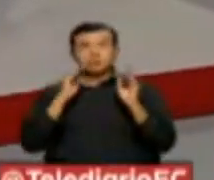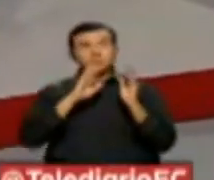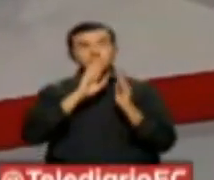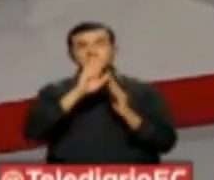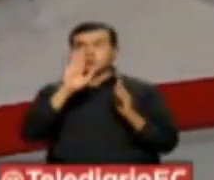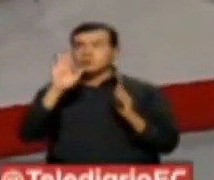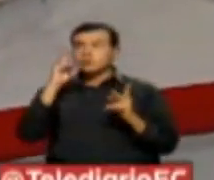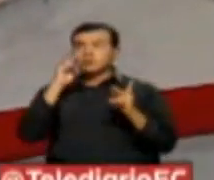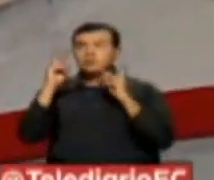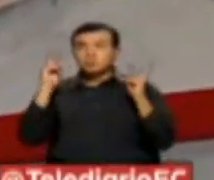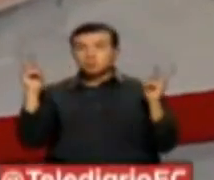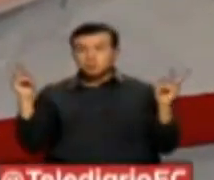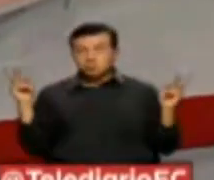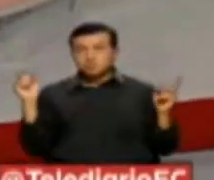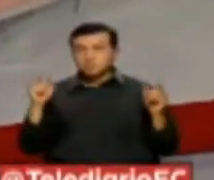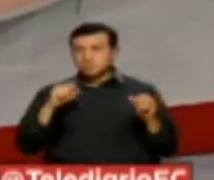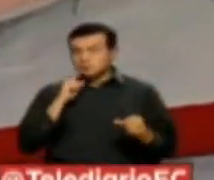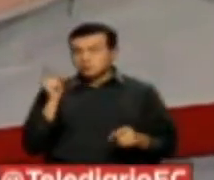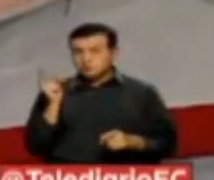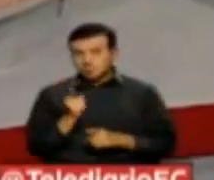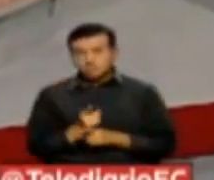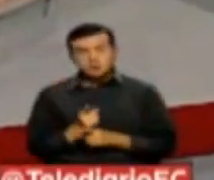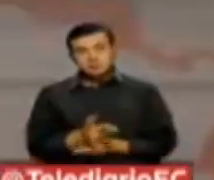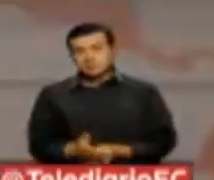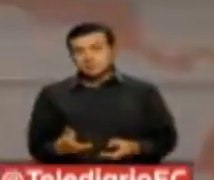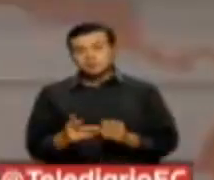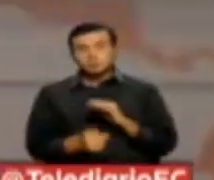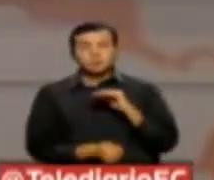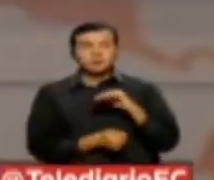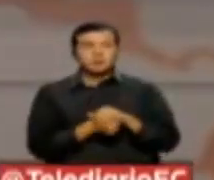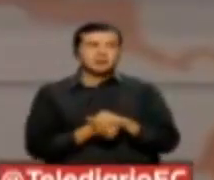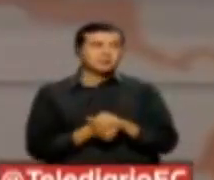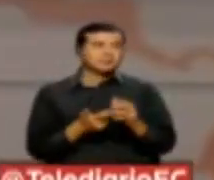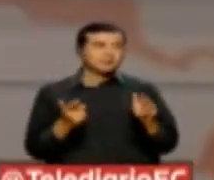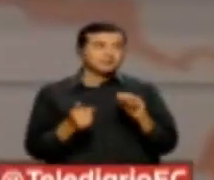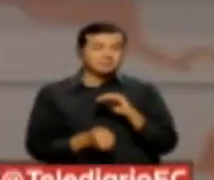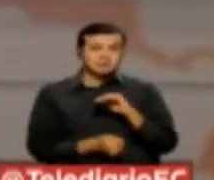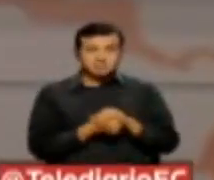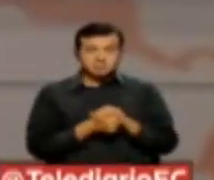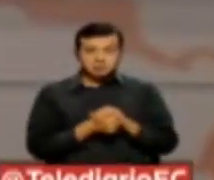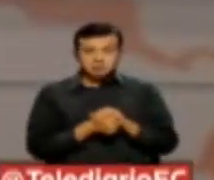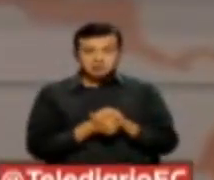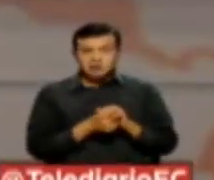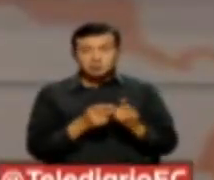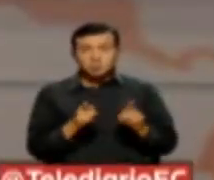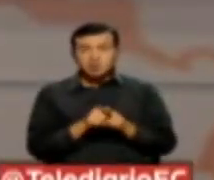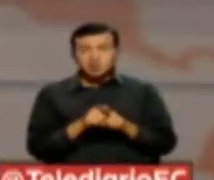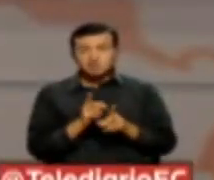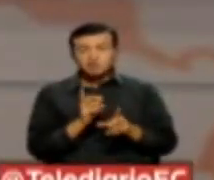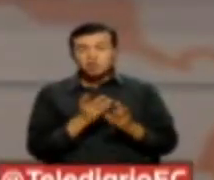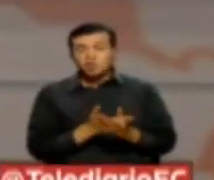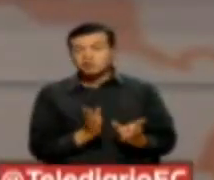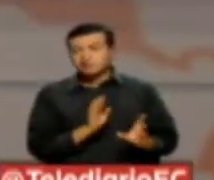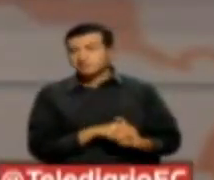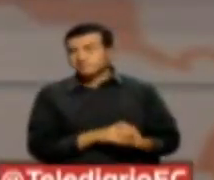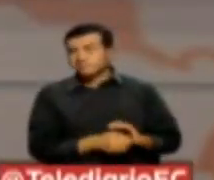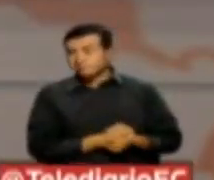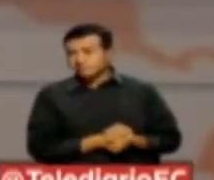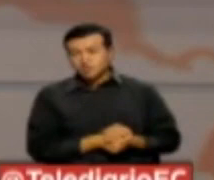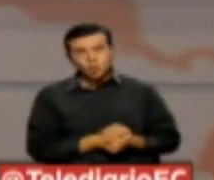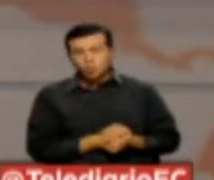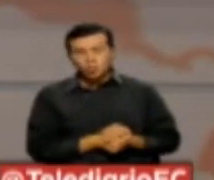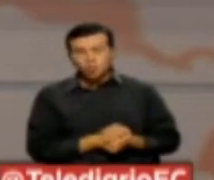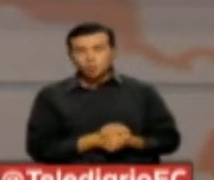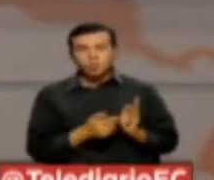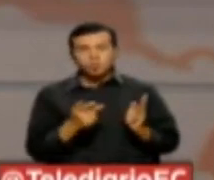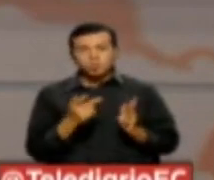clara para exhibir a exhibirlas porque claro guardadas no significan nada pero estamos por ejemplo en